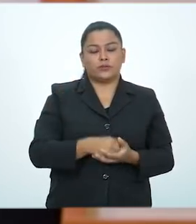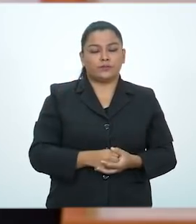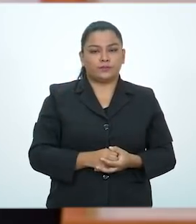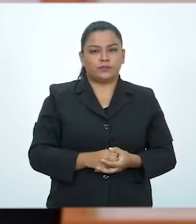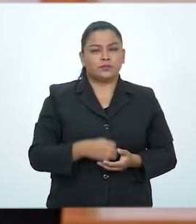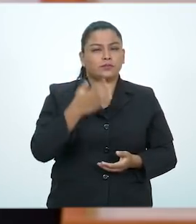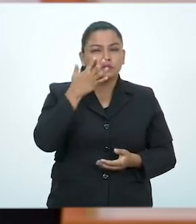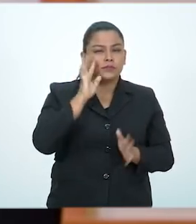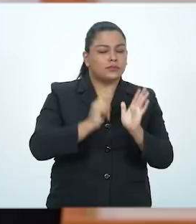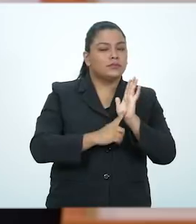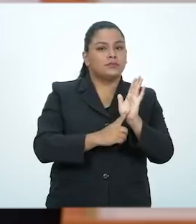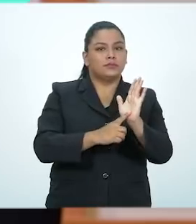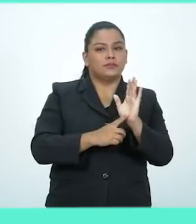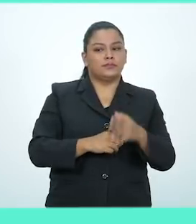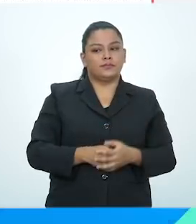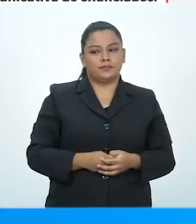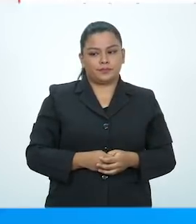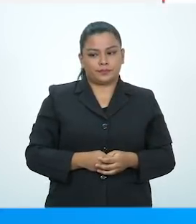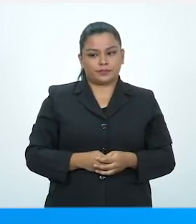siguiente ejemplo.